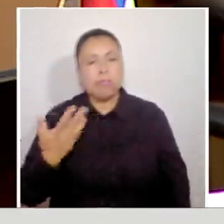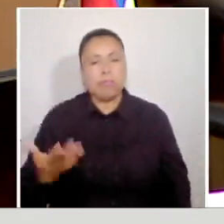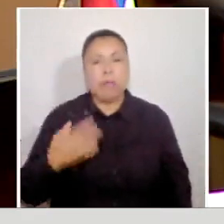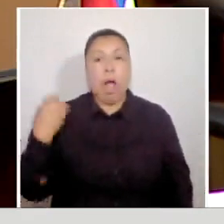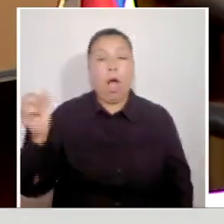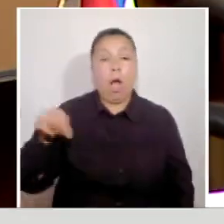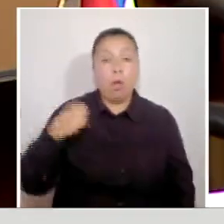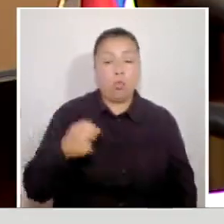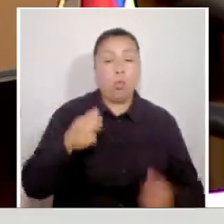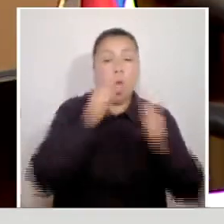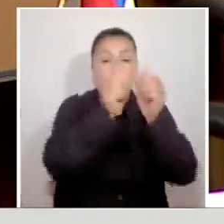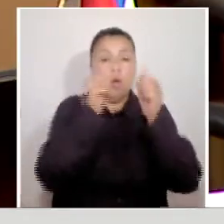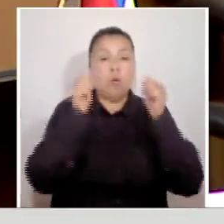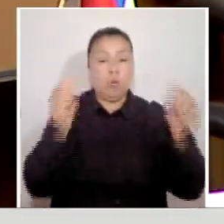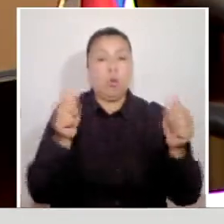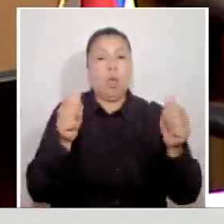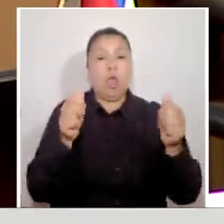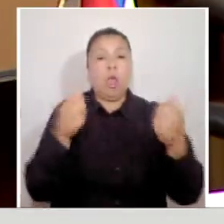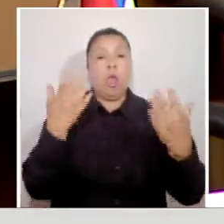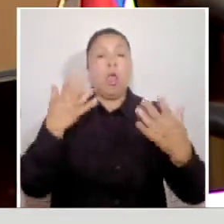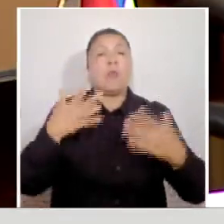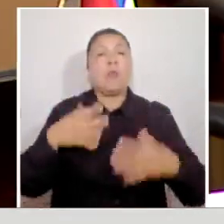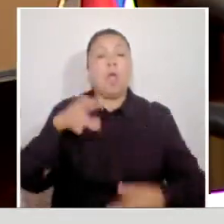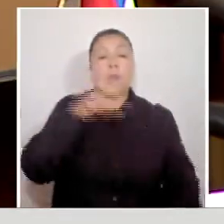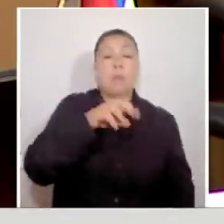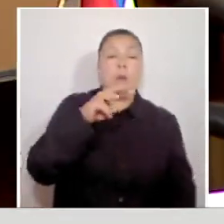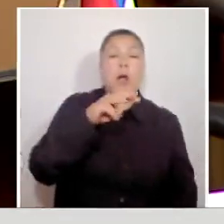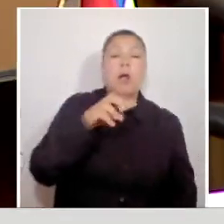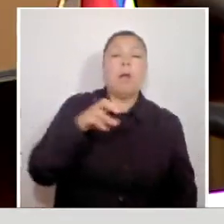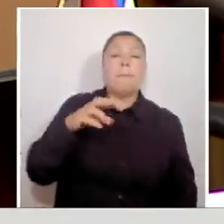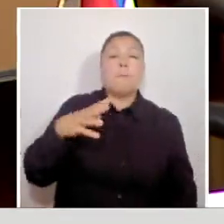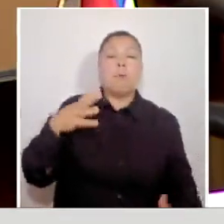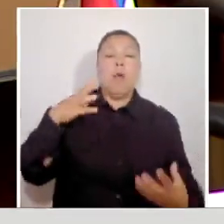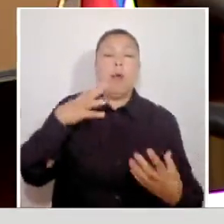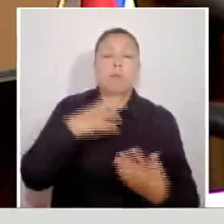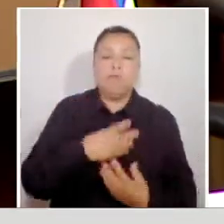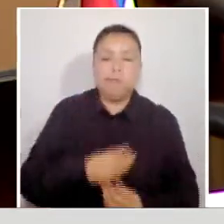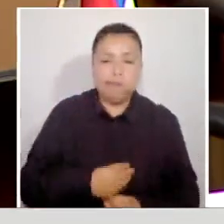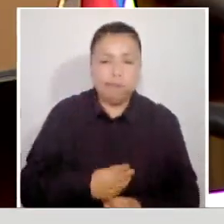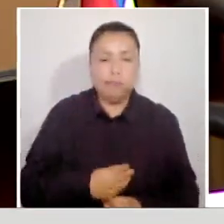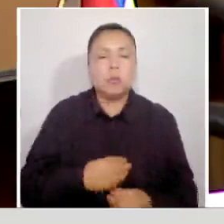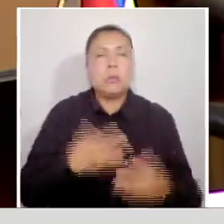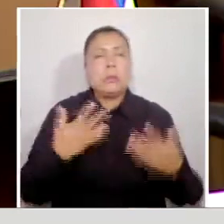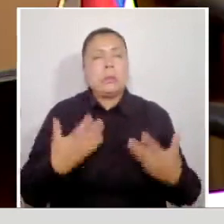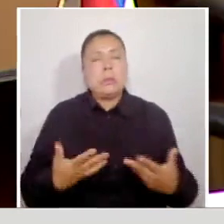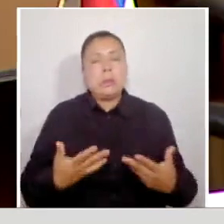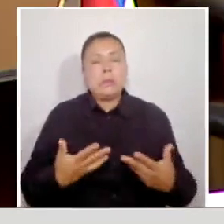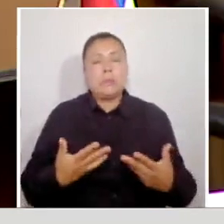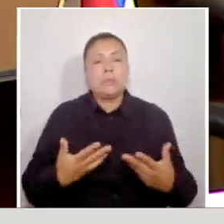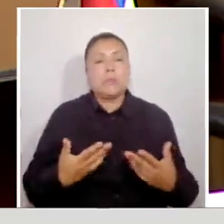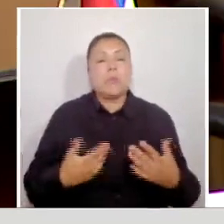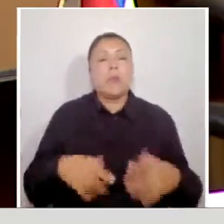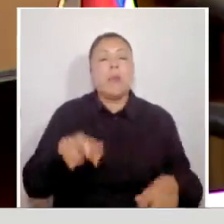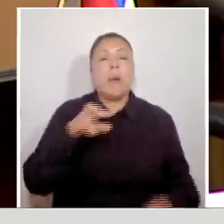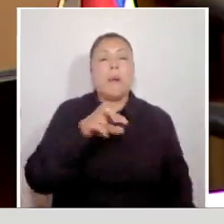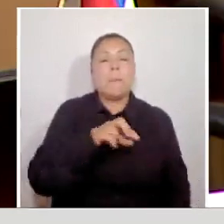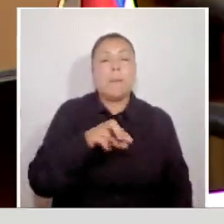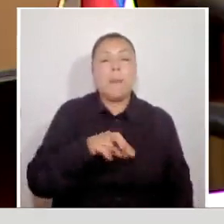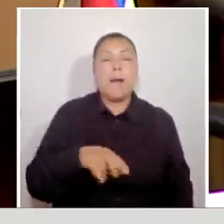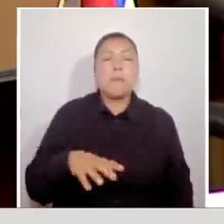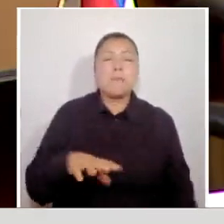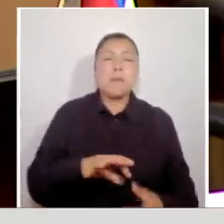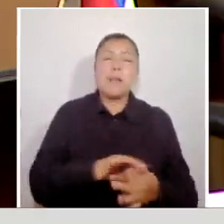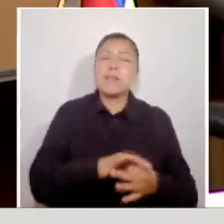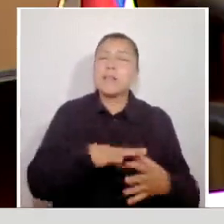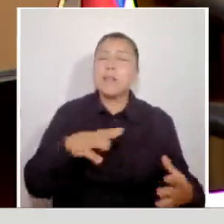campaña de denigración del Padre alienado el síndrome alción parental es uno de los crímenes más feroces que puede cometer un